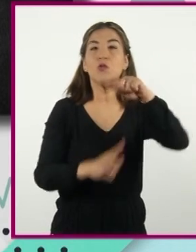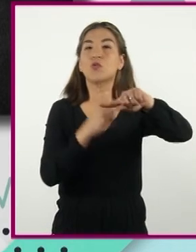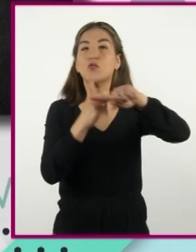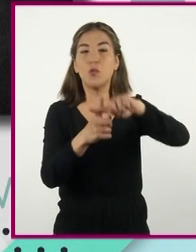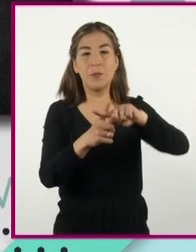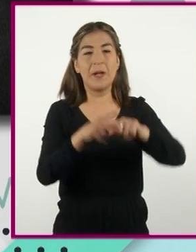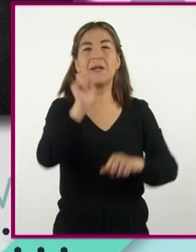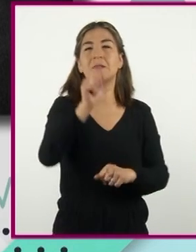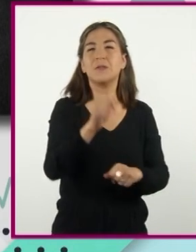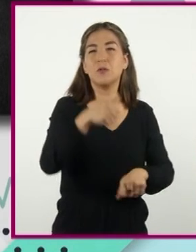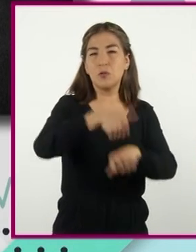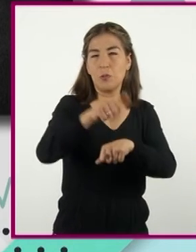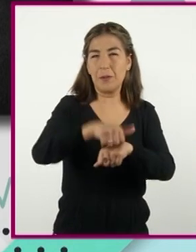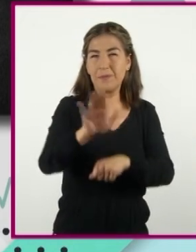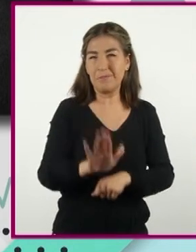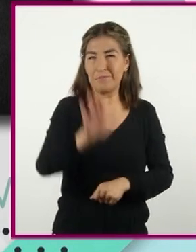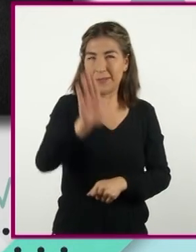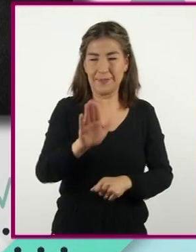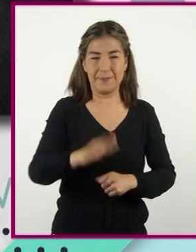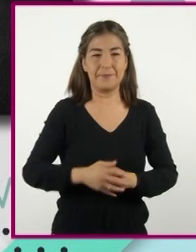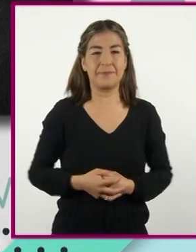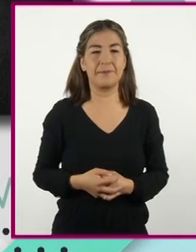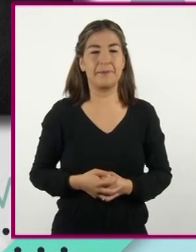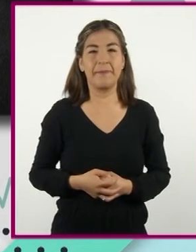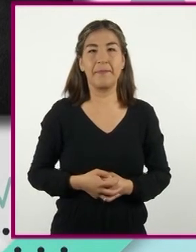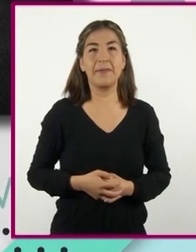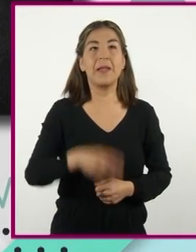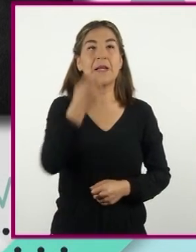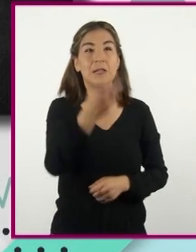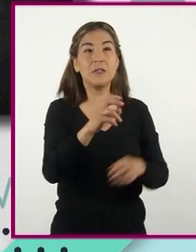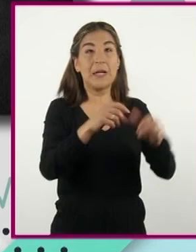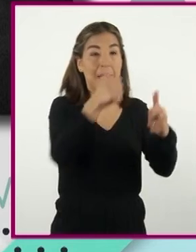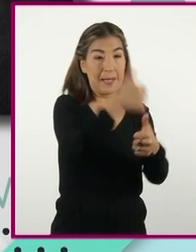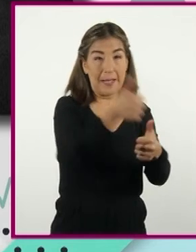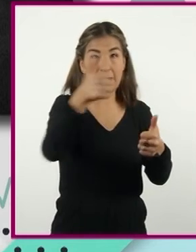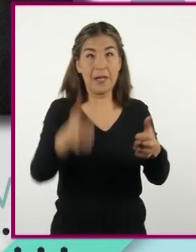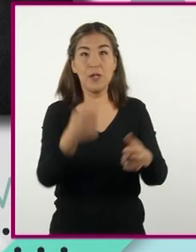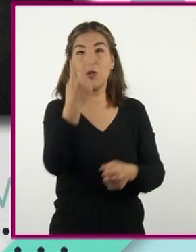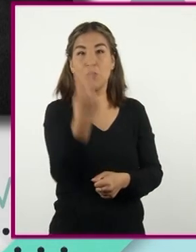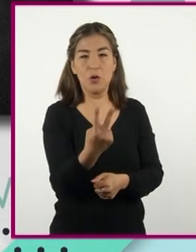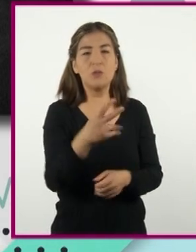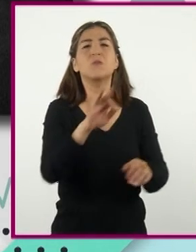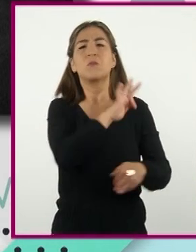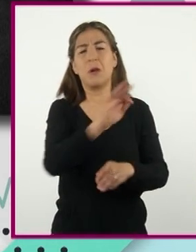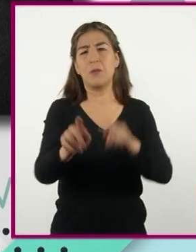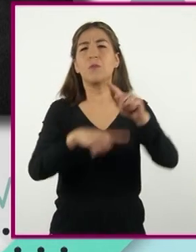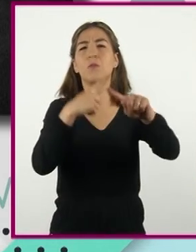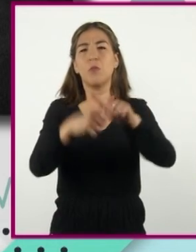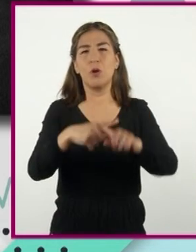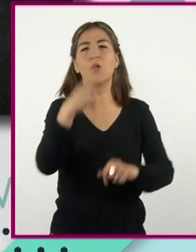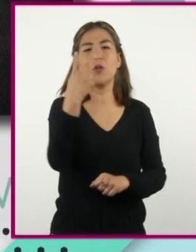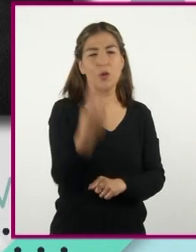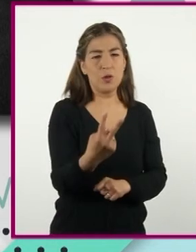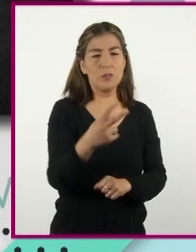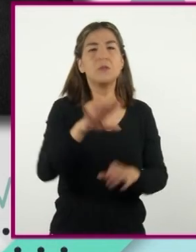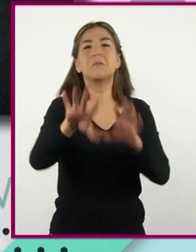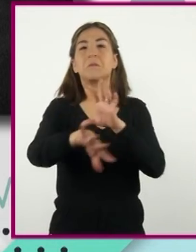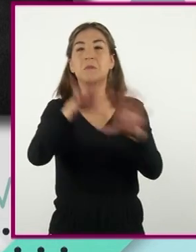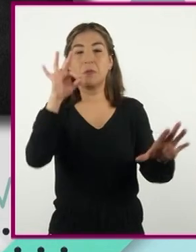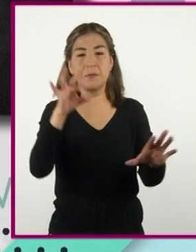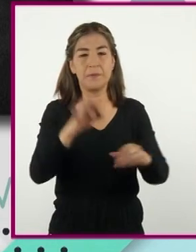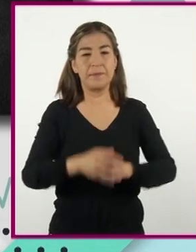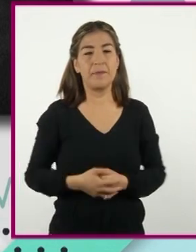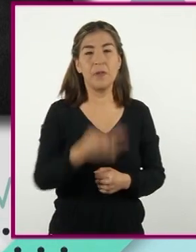términos semejantes. Y como hay dos de cada uno, podemos multiplicarlos por 2 y obtener